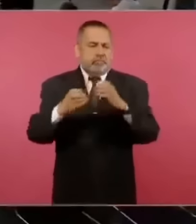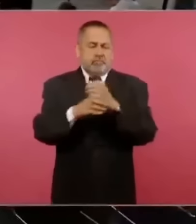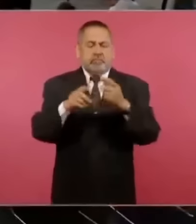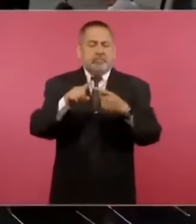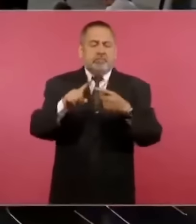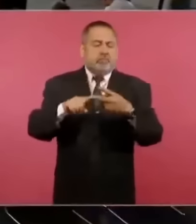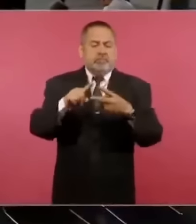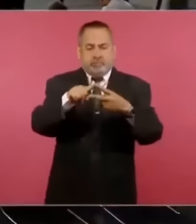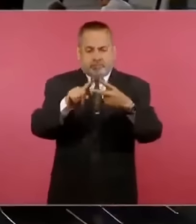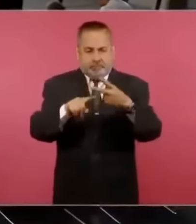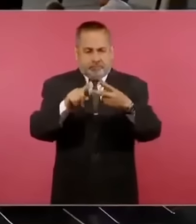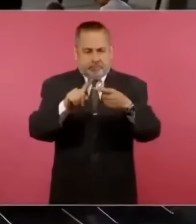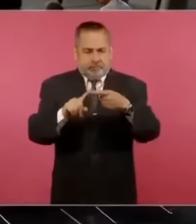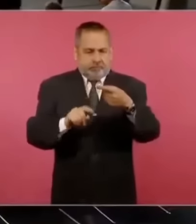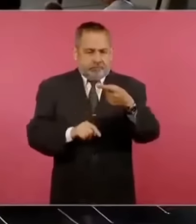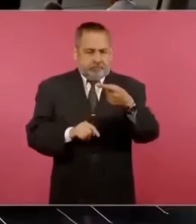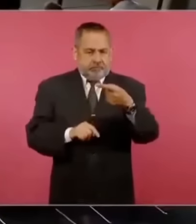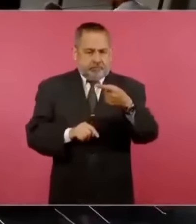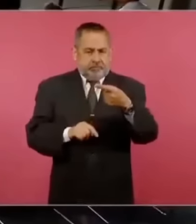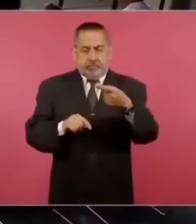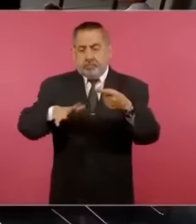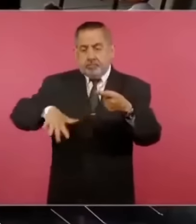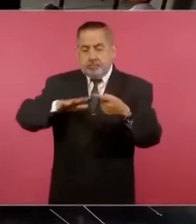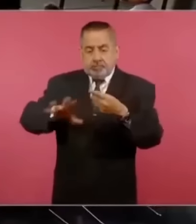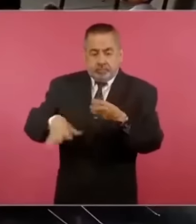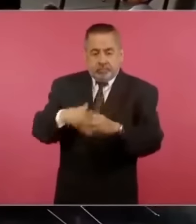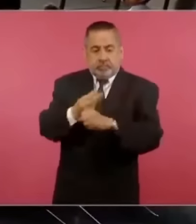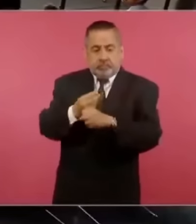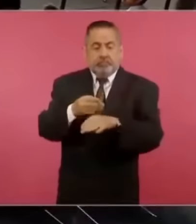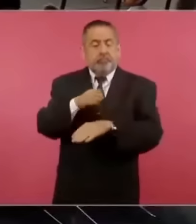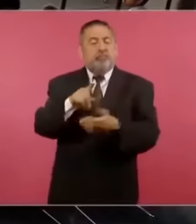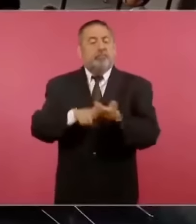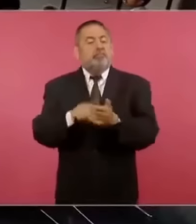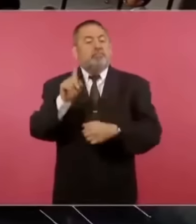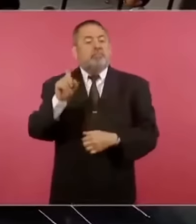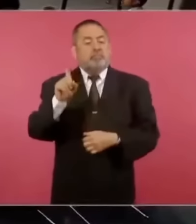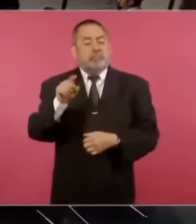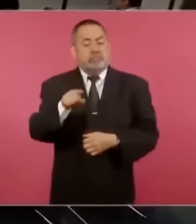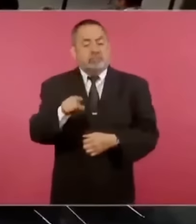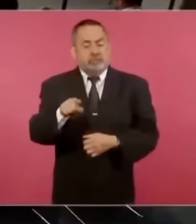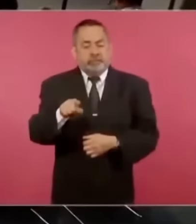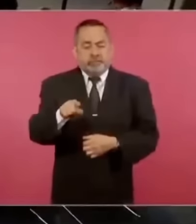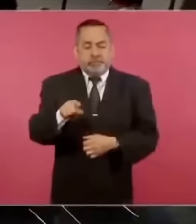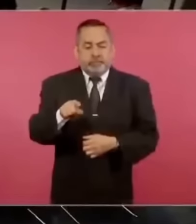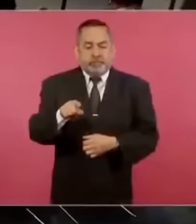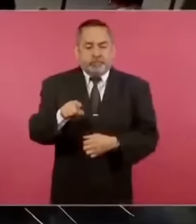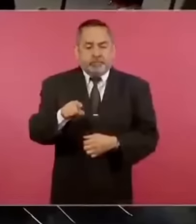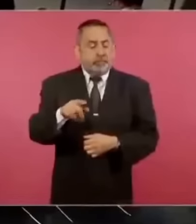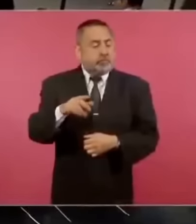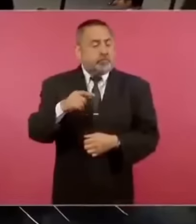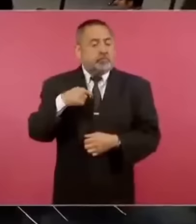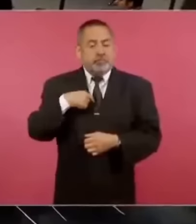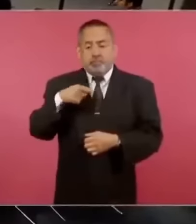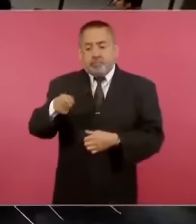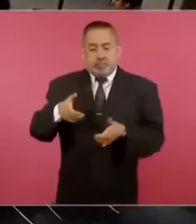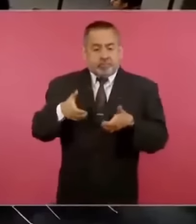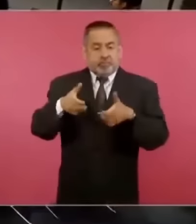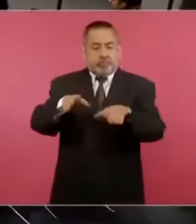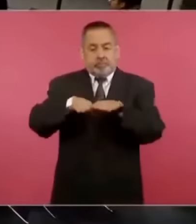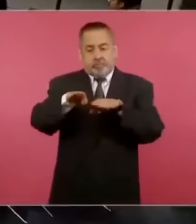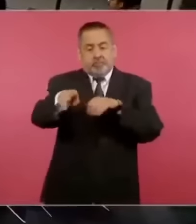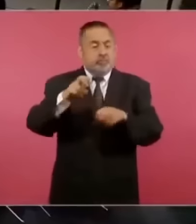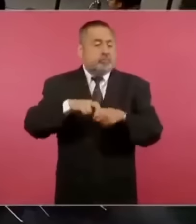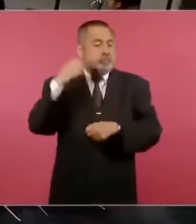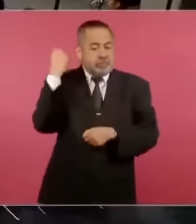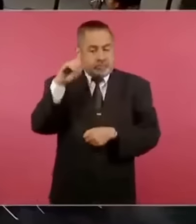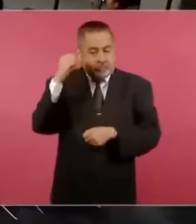no, para reforzar lo que dijeron ayer de lo del agua. Ahora que anduvimos con las carreteras que hizo usted en